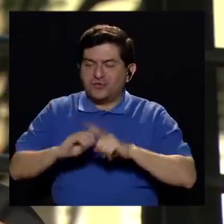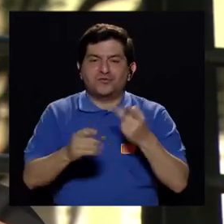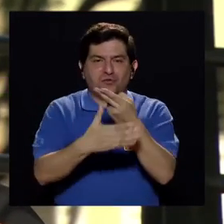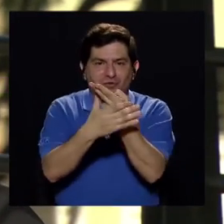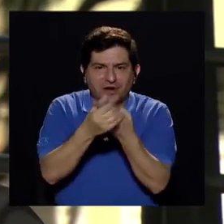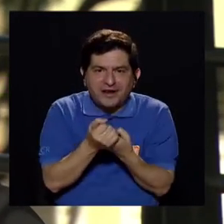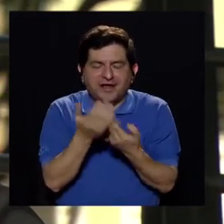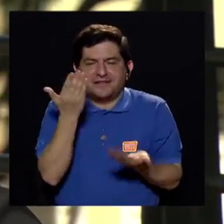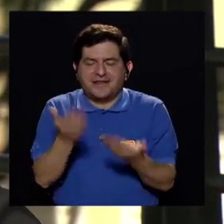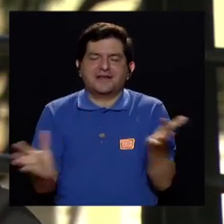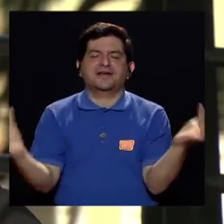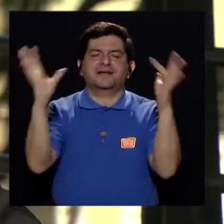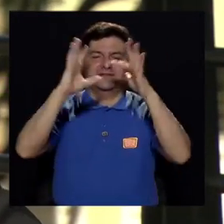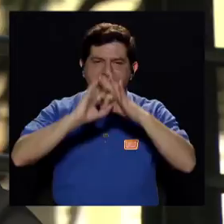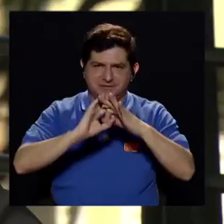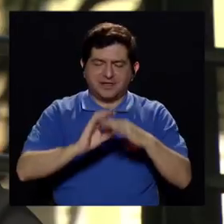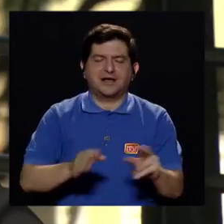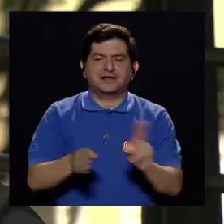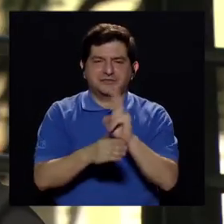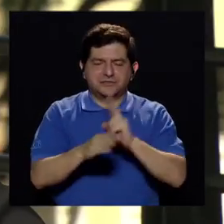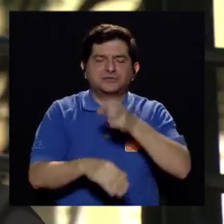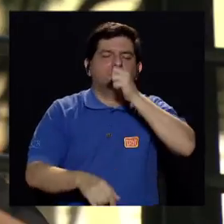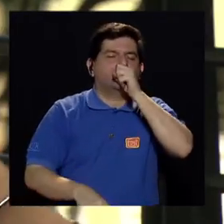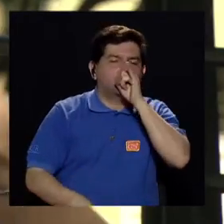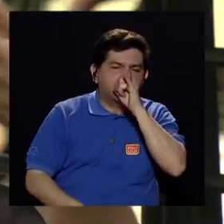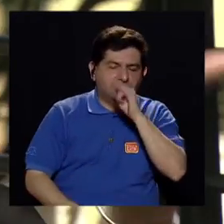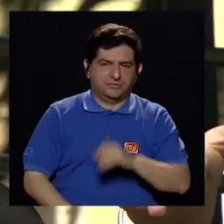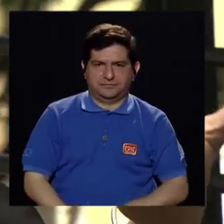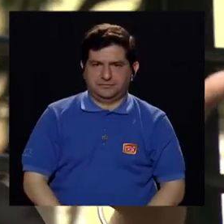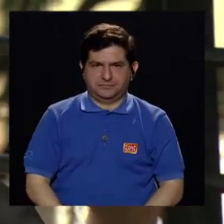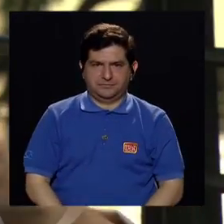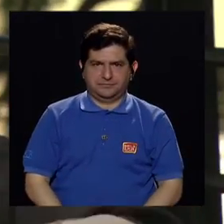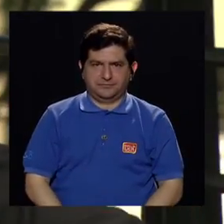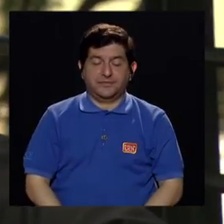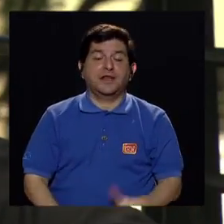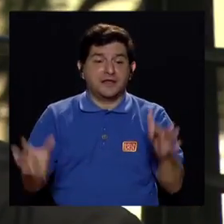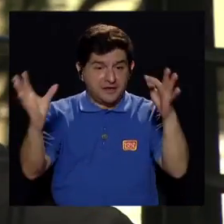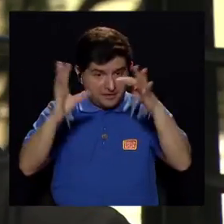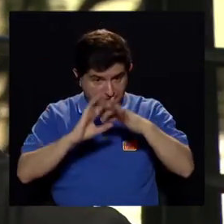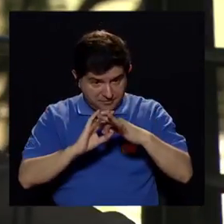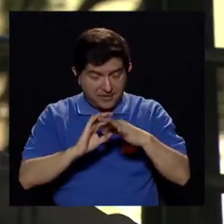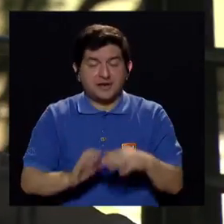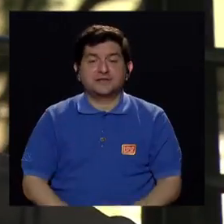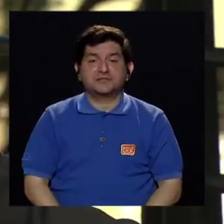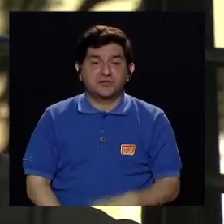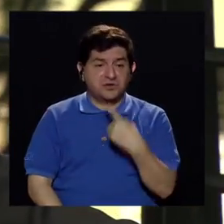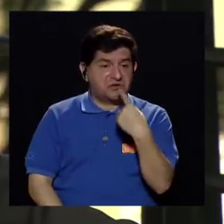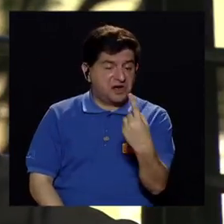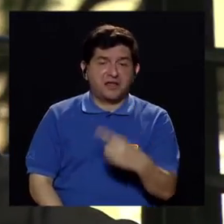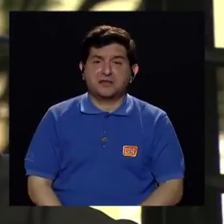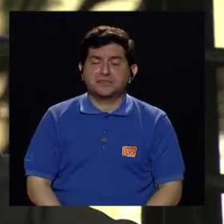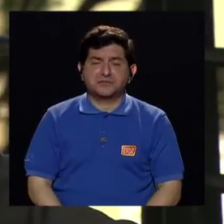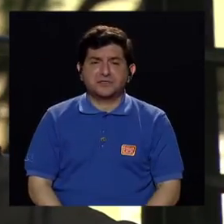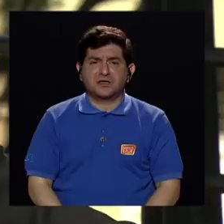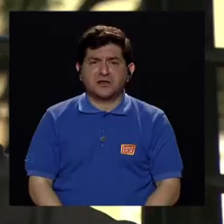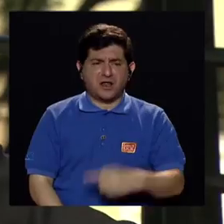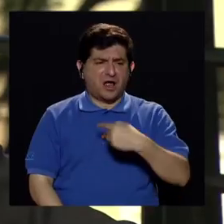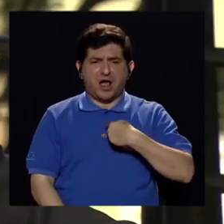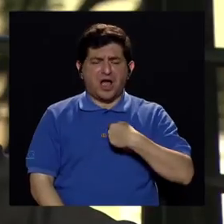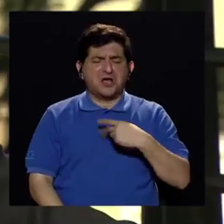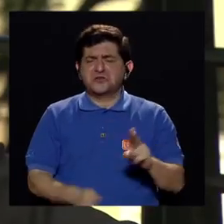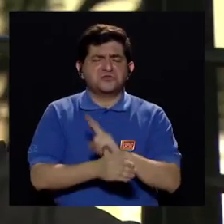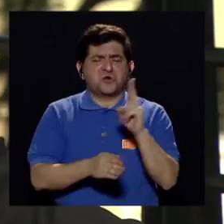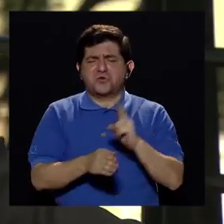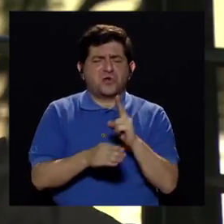un poco relacionado el uso del preservativo. Si bien viene relacionada en la parte que dice, mira, no voy a usar el preservativo con